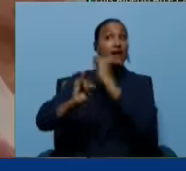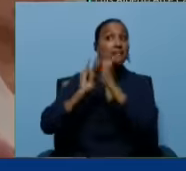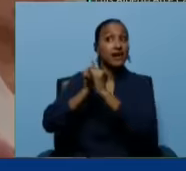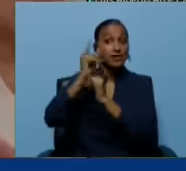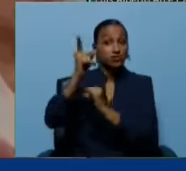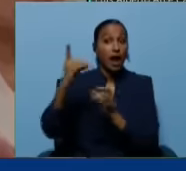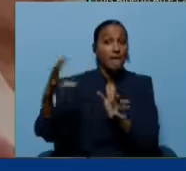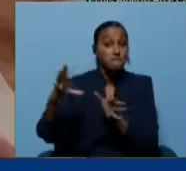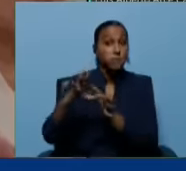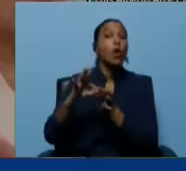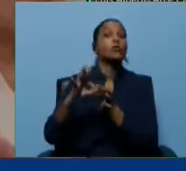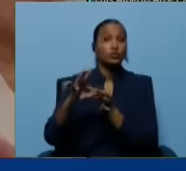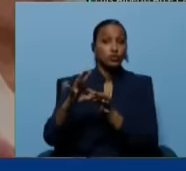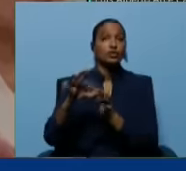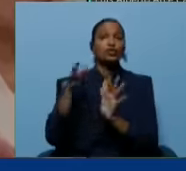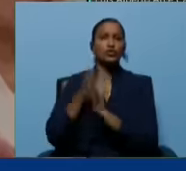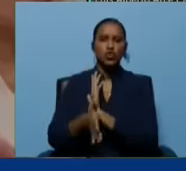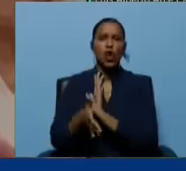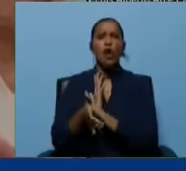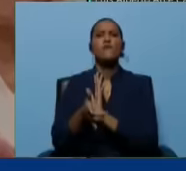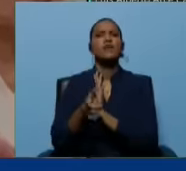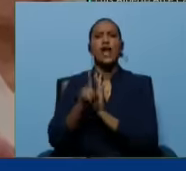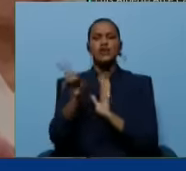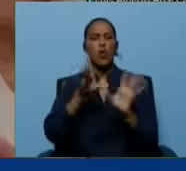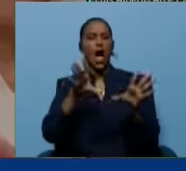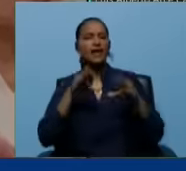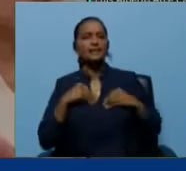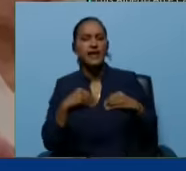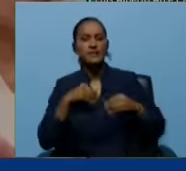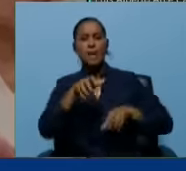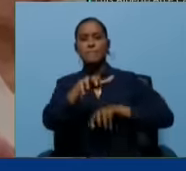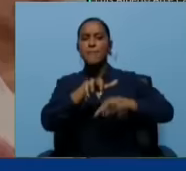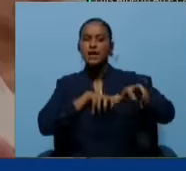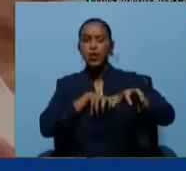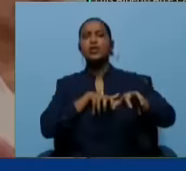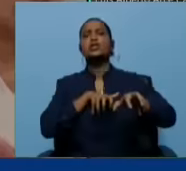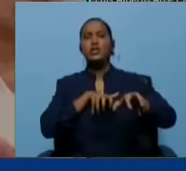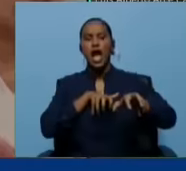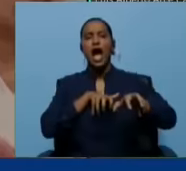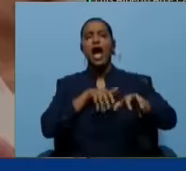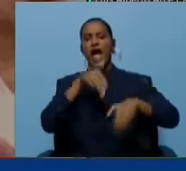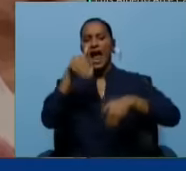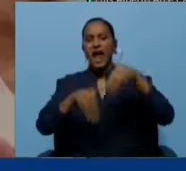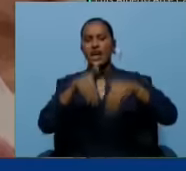revertir la voluntad de la mayoría del pueblo expresada en las urnas.